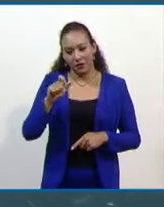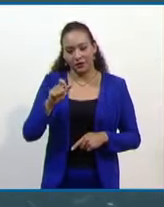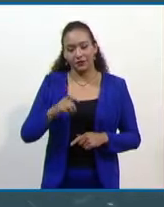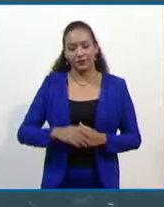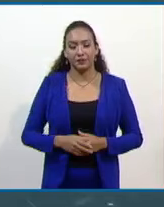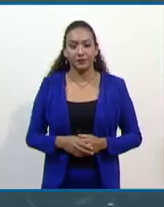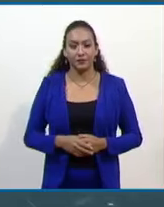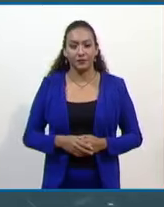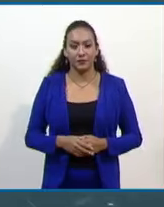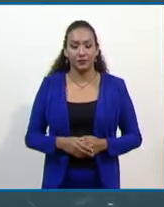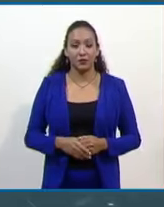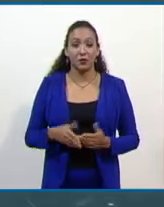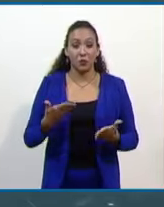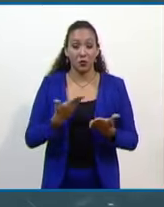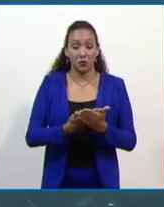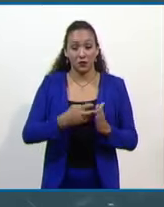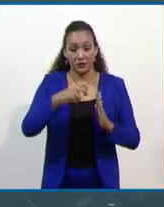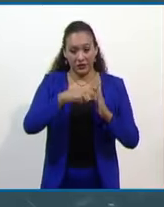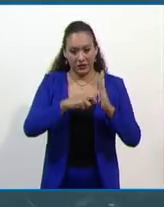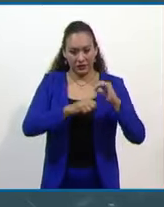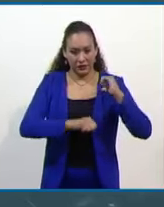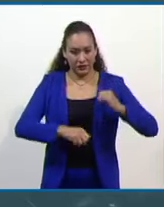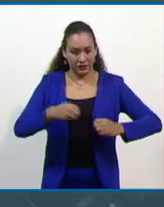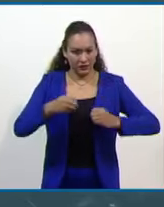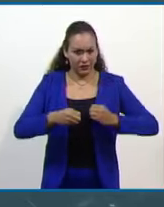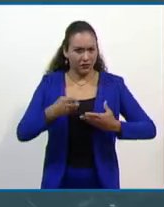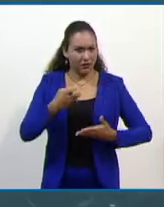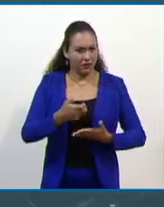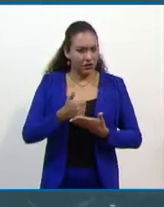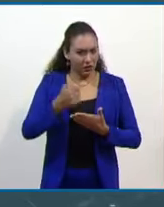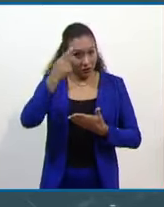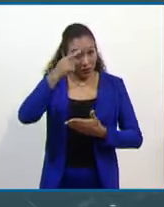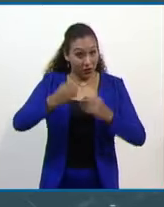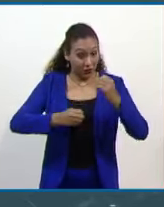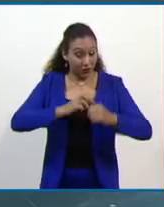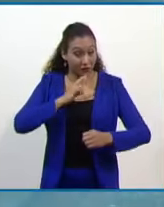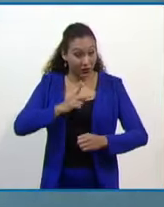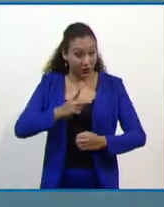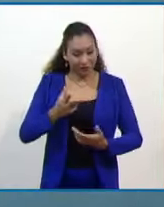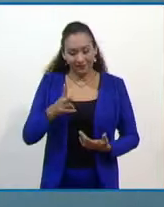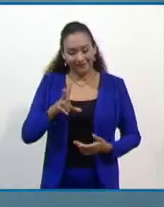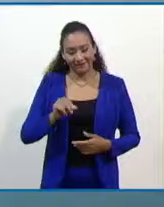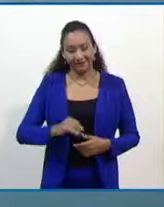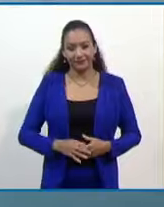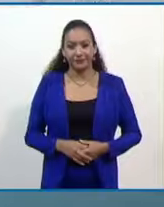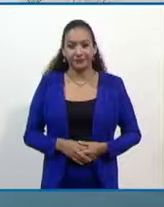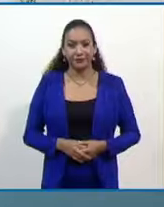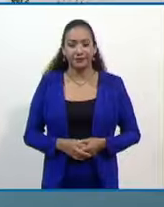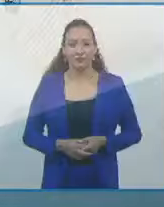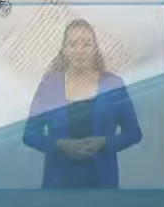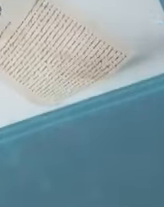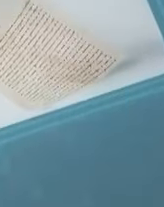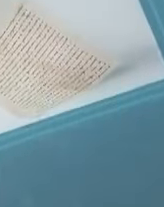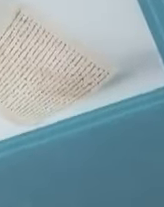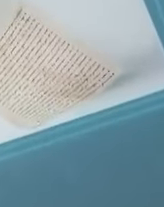Iniciativa de reforma al Poder Judicial no garantiza un mejor sistema de justicia.